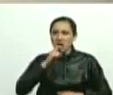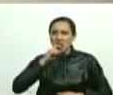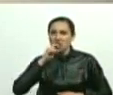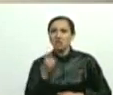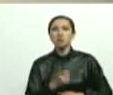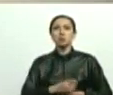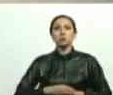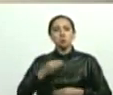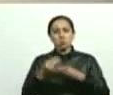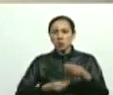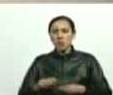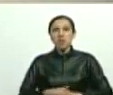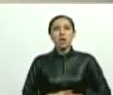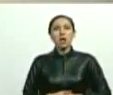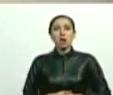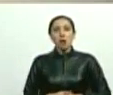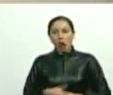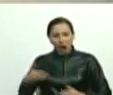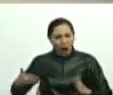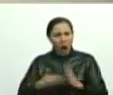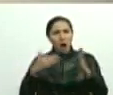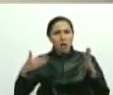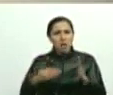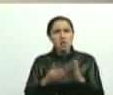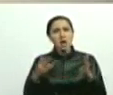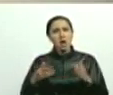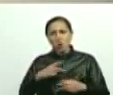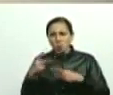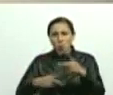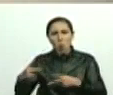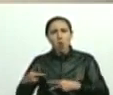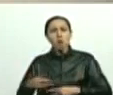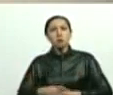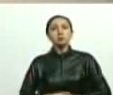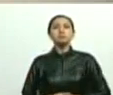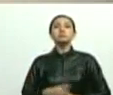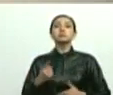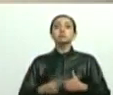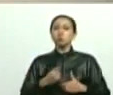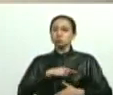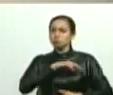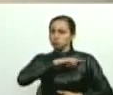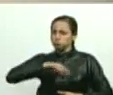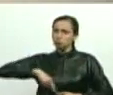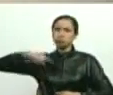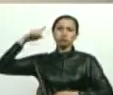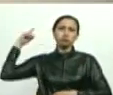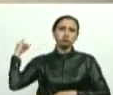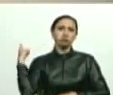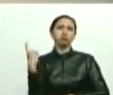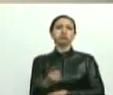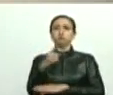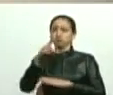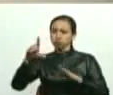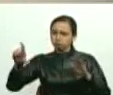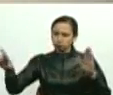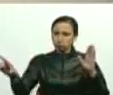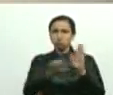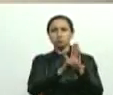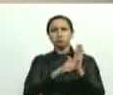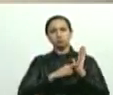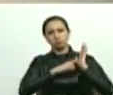para hacerle daño a este hermoso proceso, actuaremos con todo el peso del reglamento